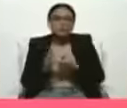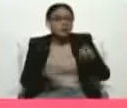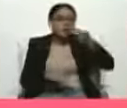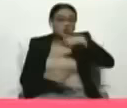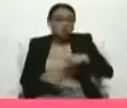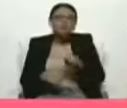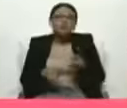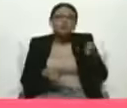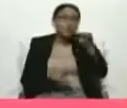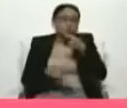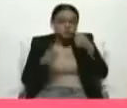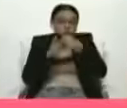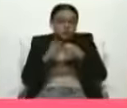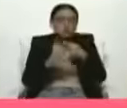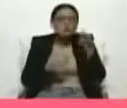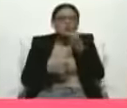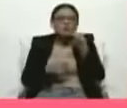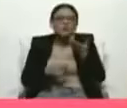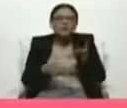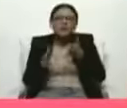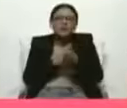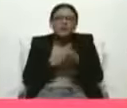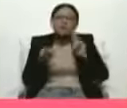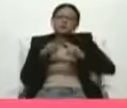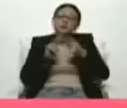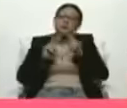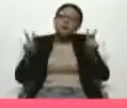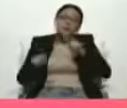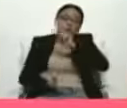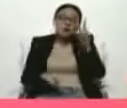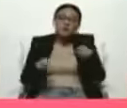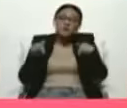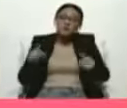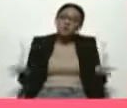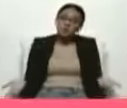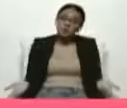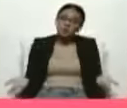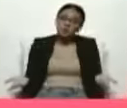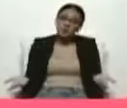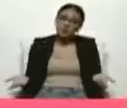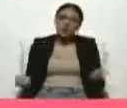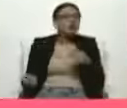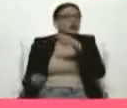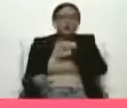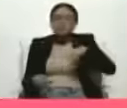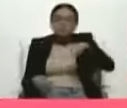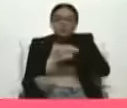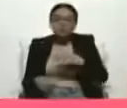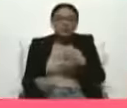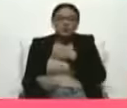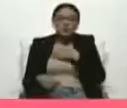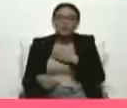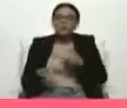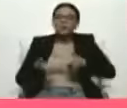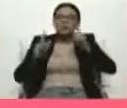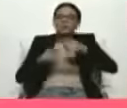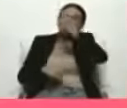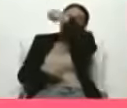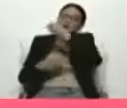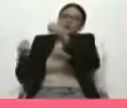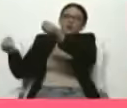el territorio nacional. Nadie puede venir a amargarle la vida al resto de los venezolanos y las